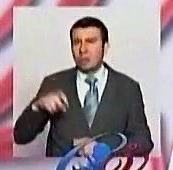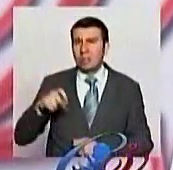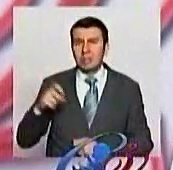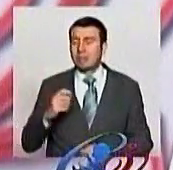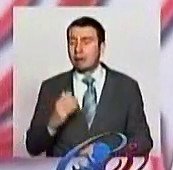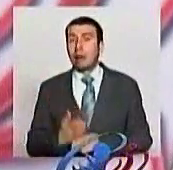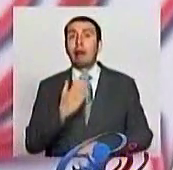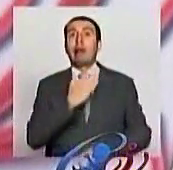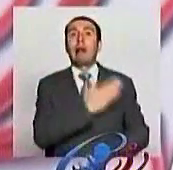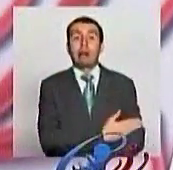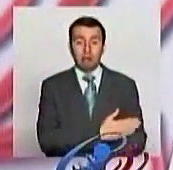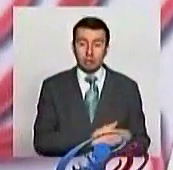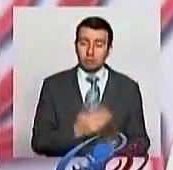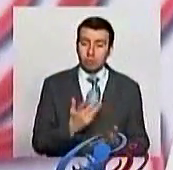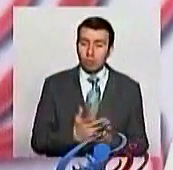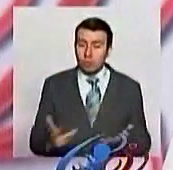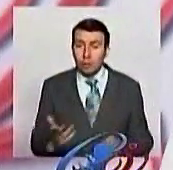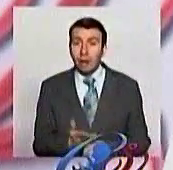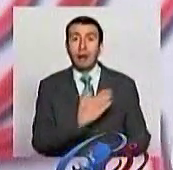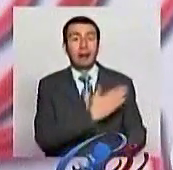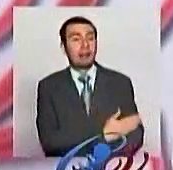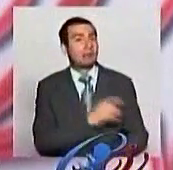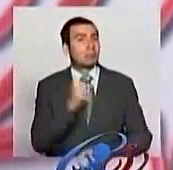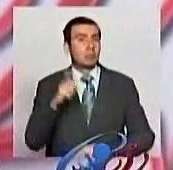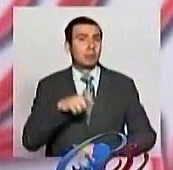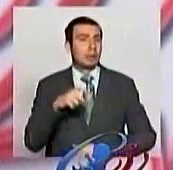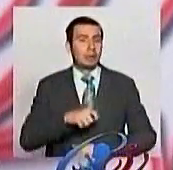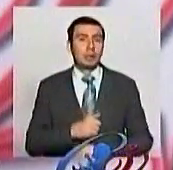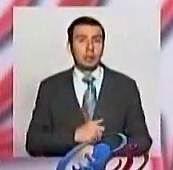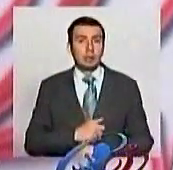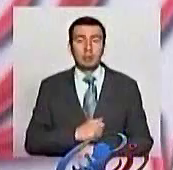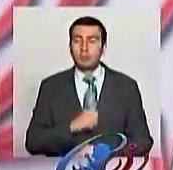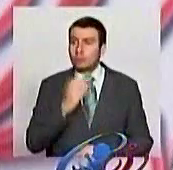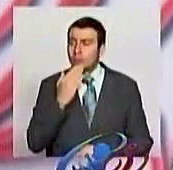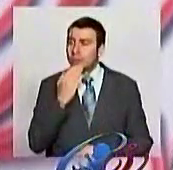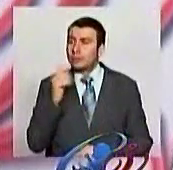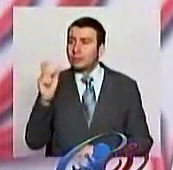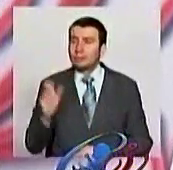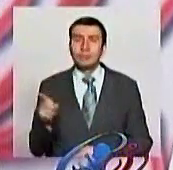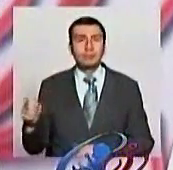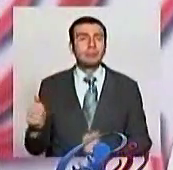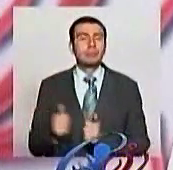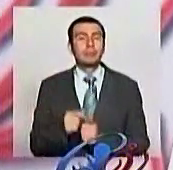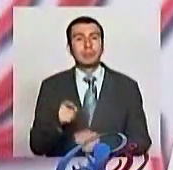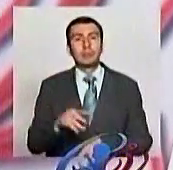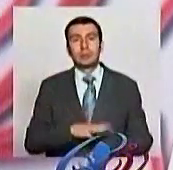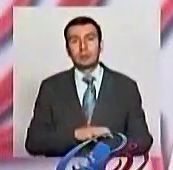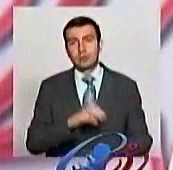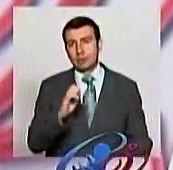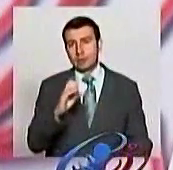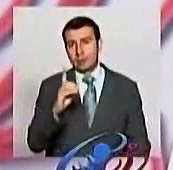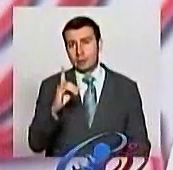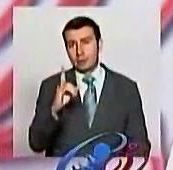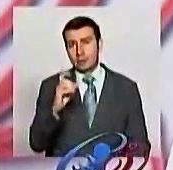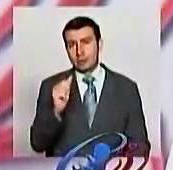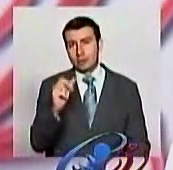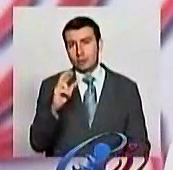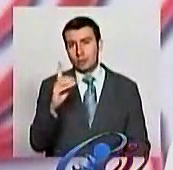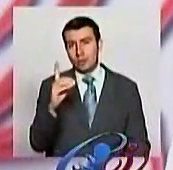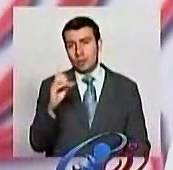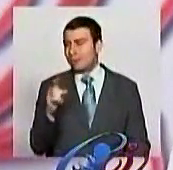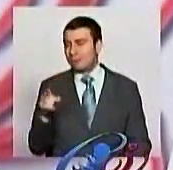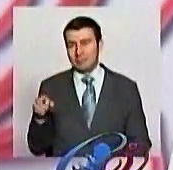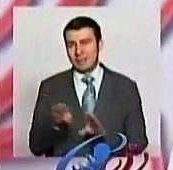preámbulo antes de hacerla. Acá tenemos uno de los colegas, el doctor Eduardo, que va a ser nuestro paciente hoy para